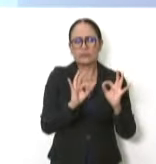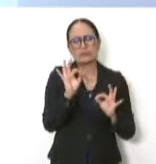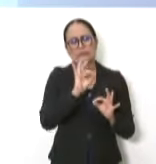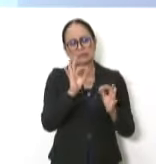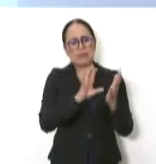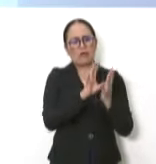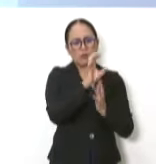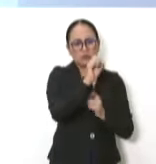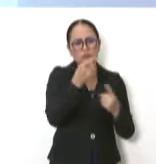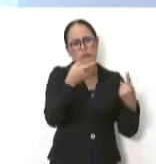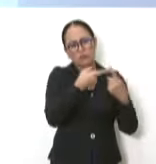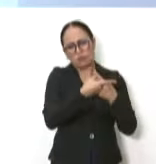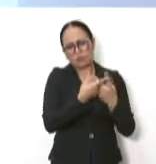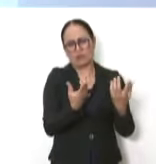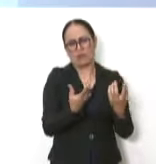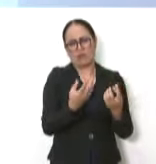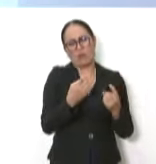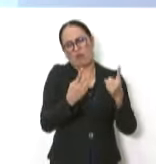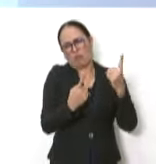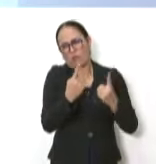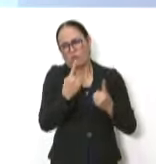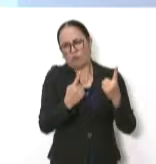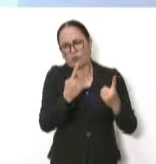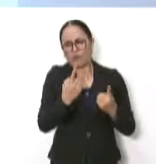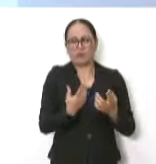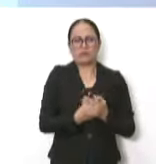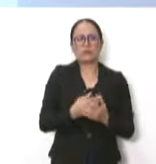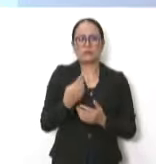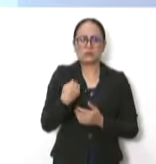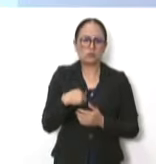puede haber duda de si tenemos o no